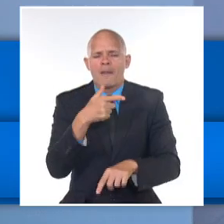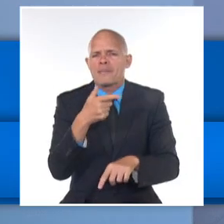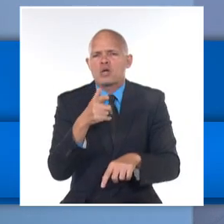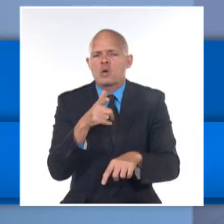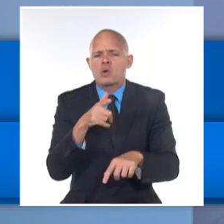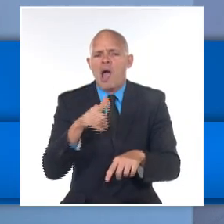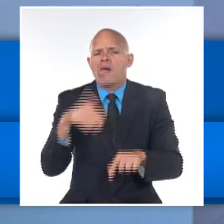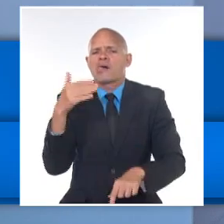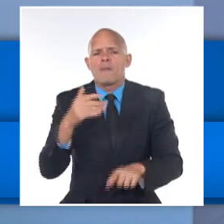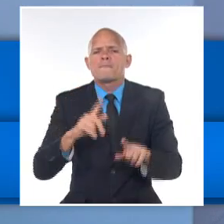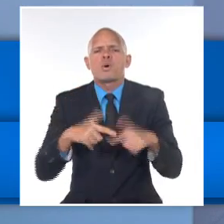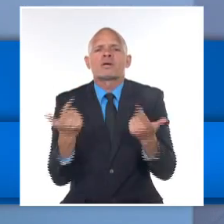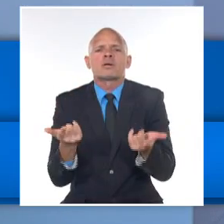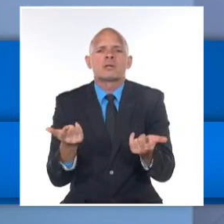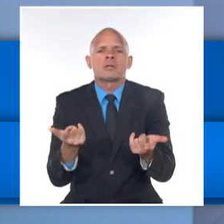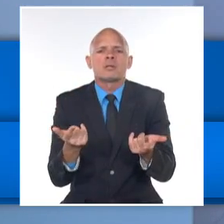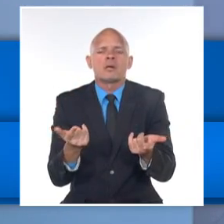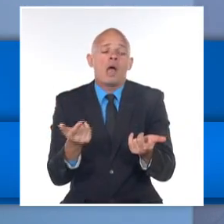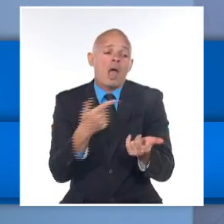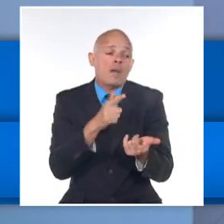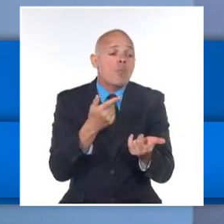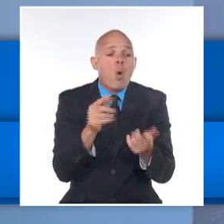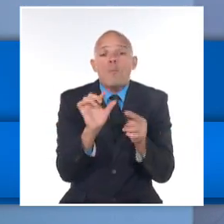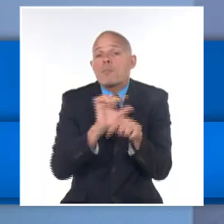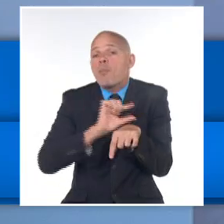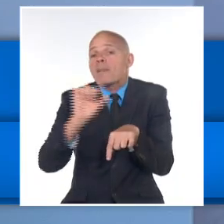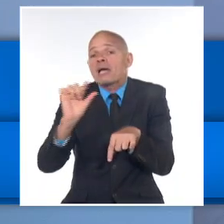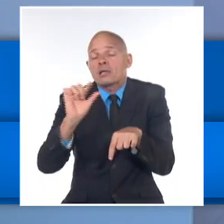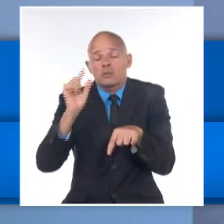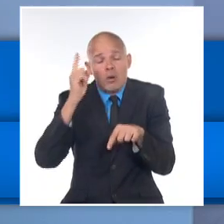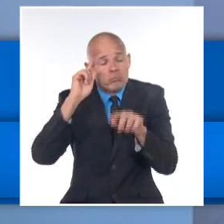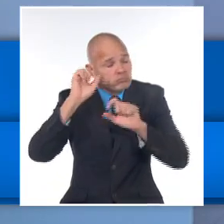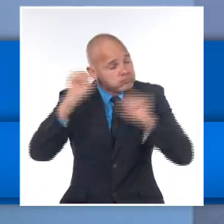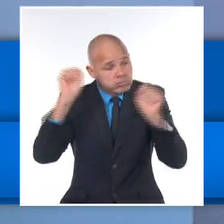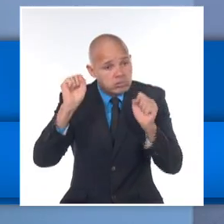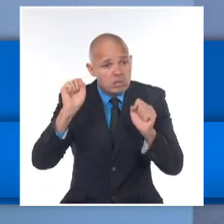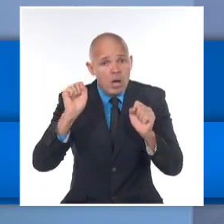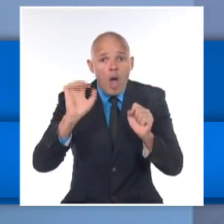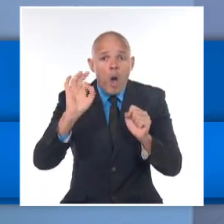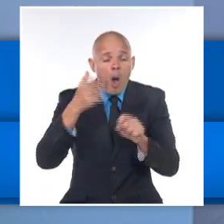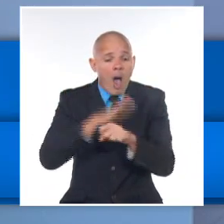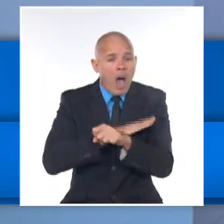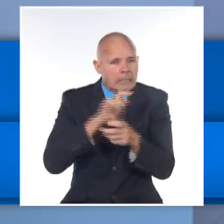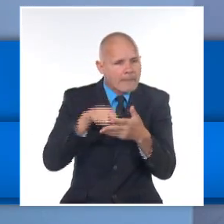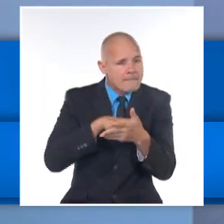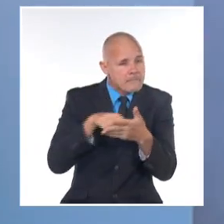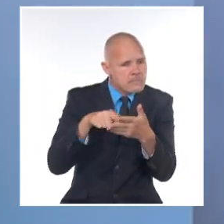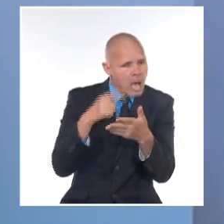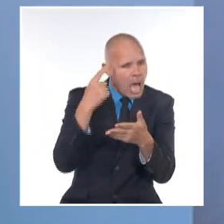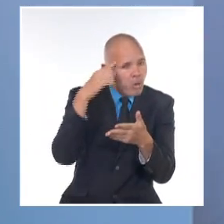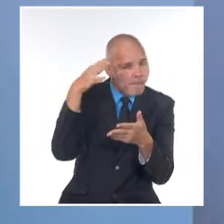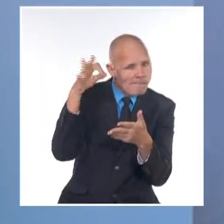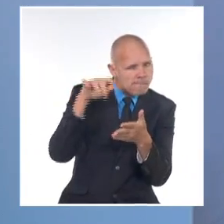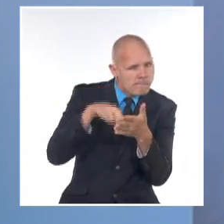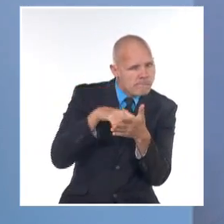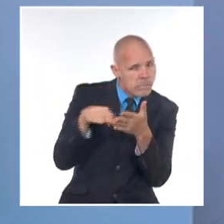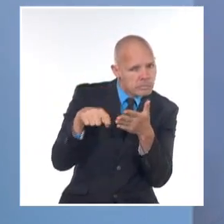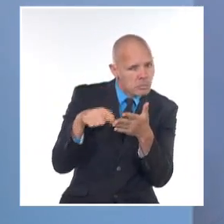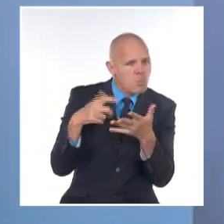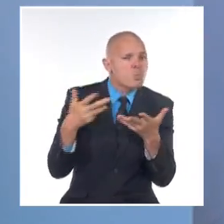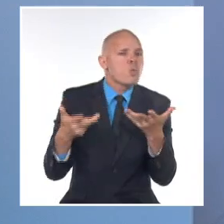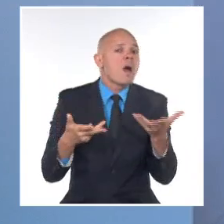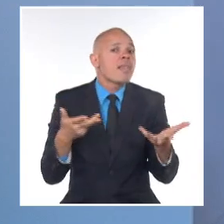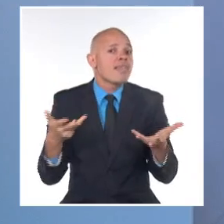con esos hechos? En este hecho podremos tener un delito más grave, incluso un delito contra la seguridad del Estado. Y del otro caso que tú estabas